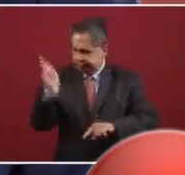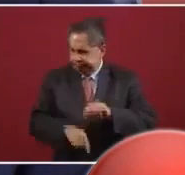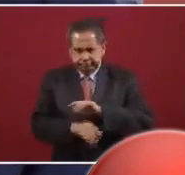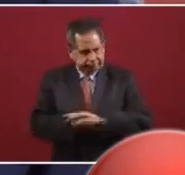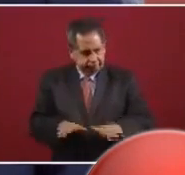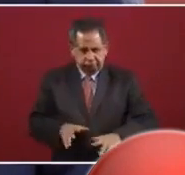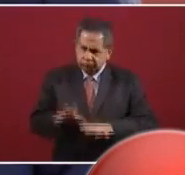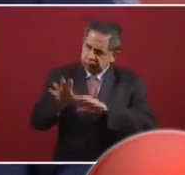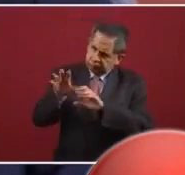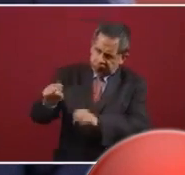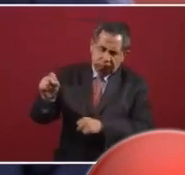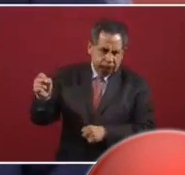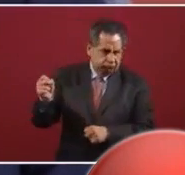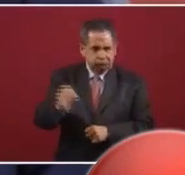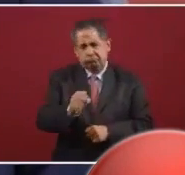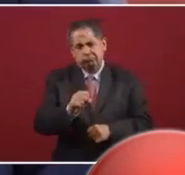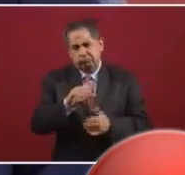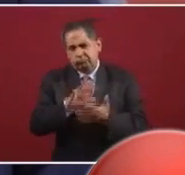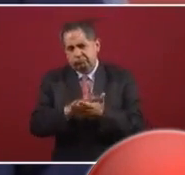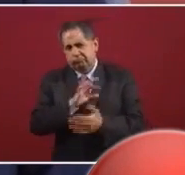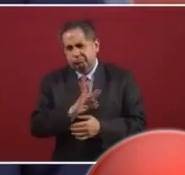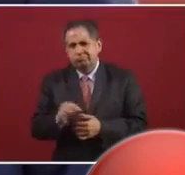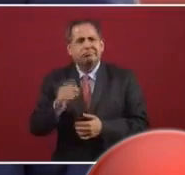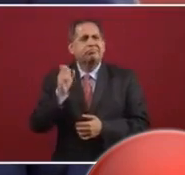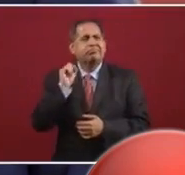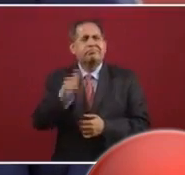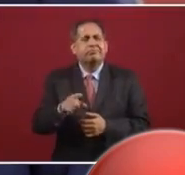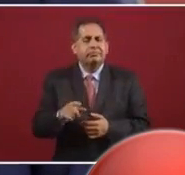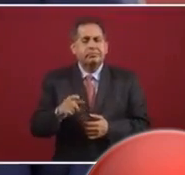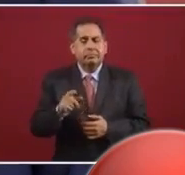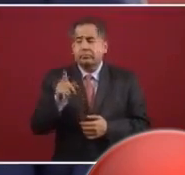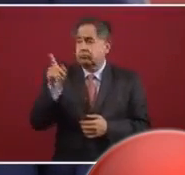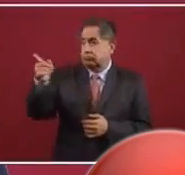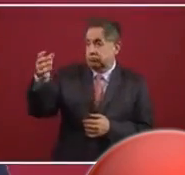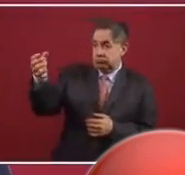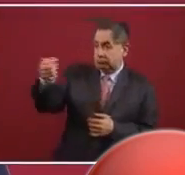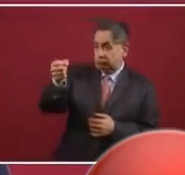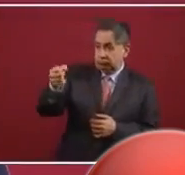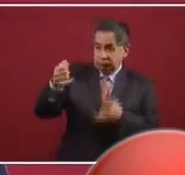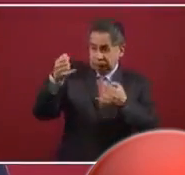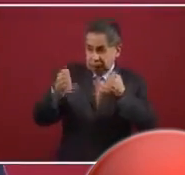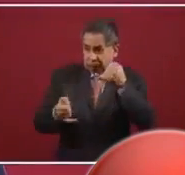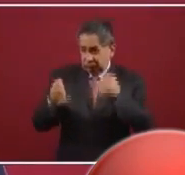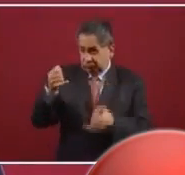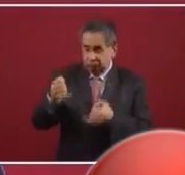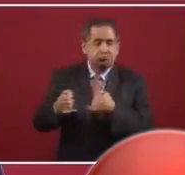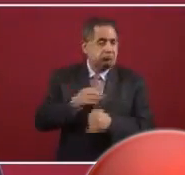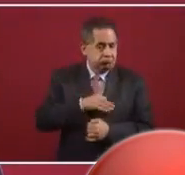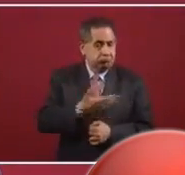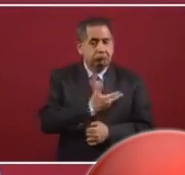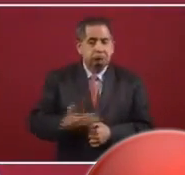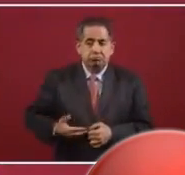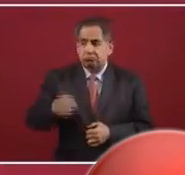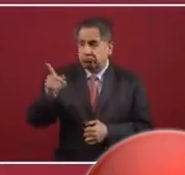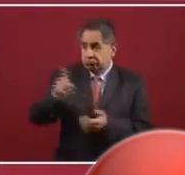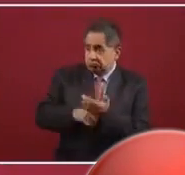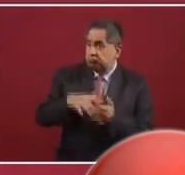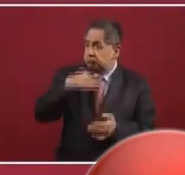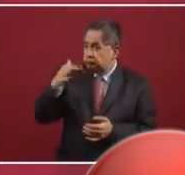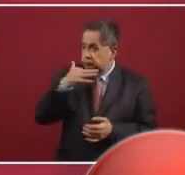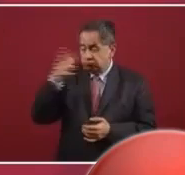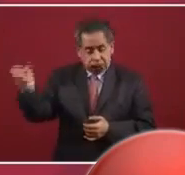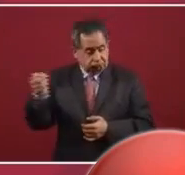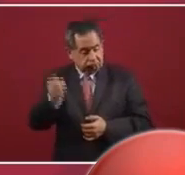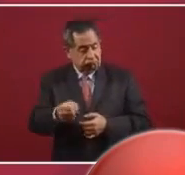al presidente, que se pueda juzgar al presidente en funciones por corrupción,